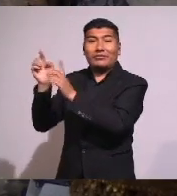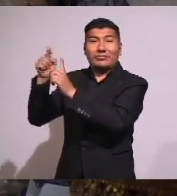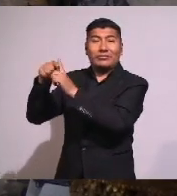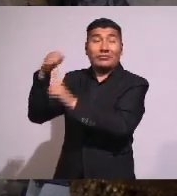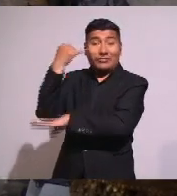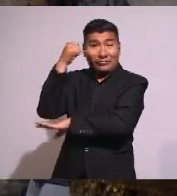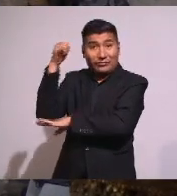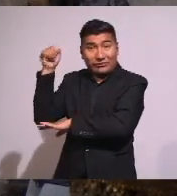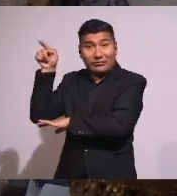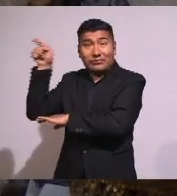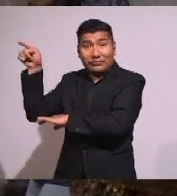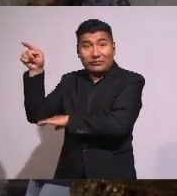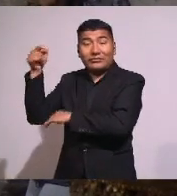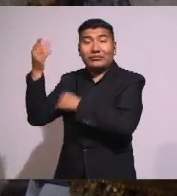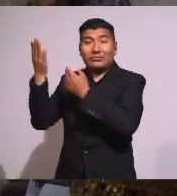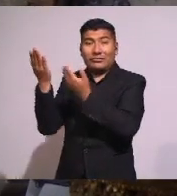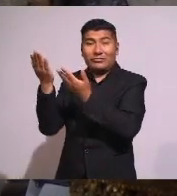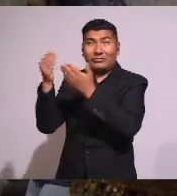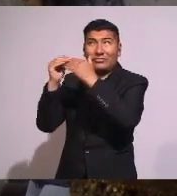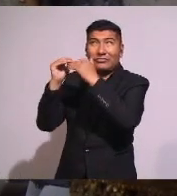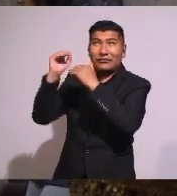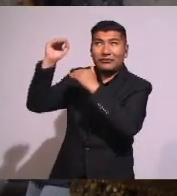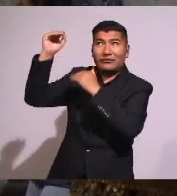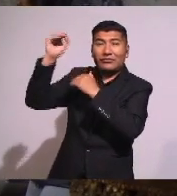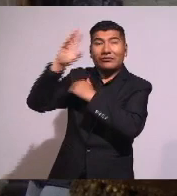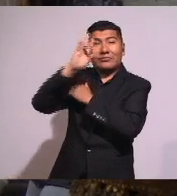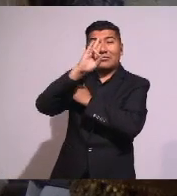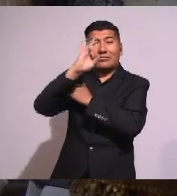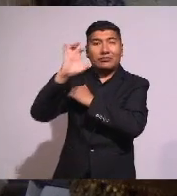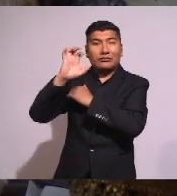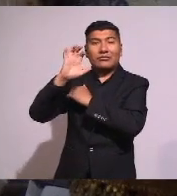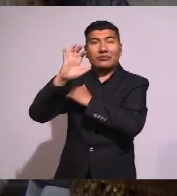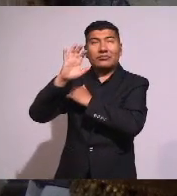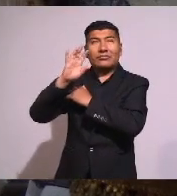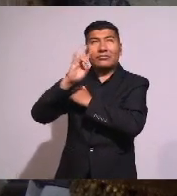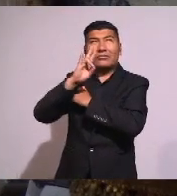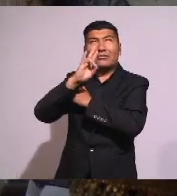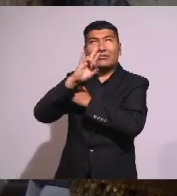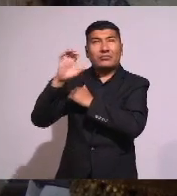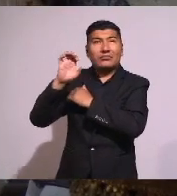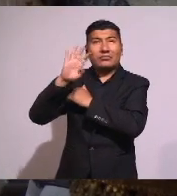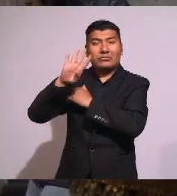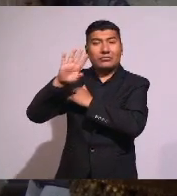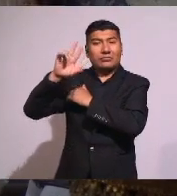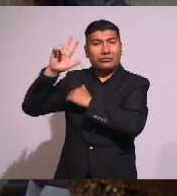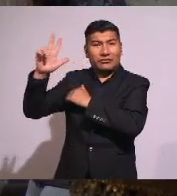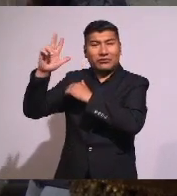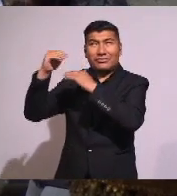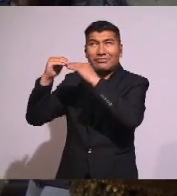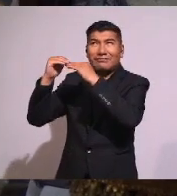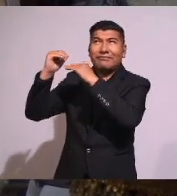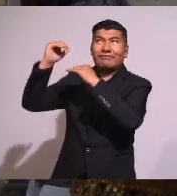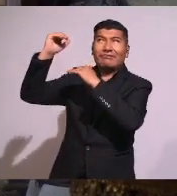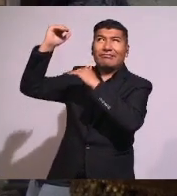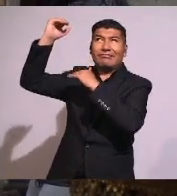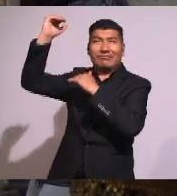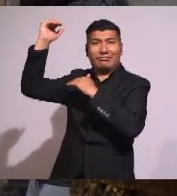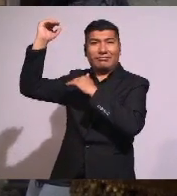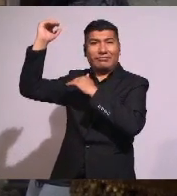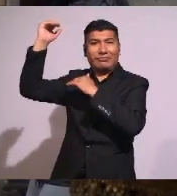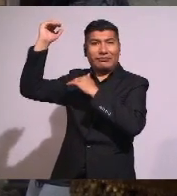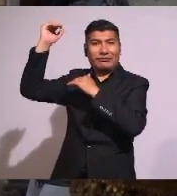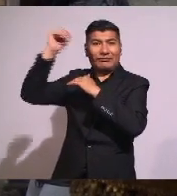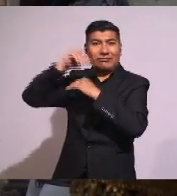Jerusalén, que se encuentra a una altura de 743 metros sobre el nivel del mar.